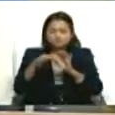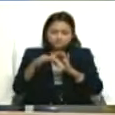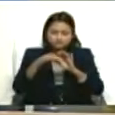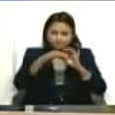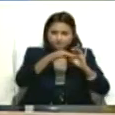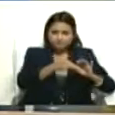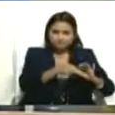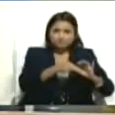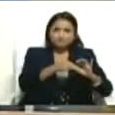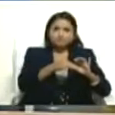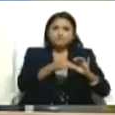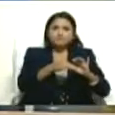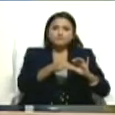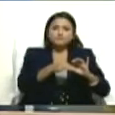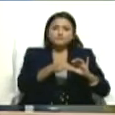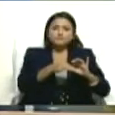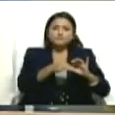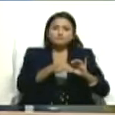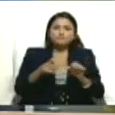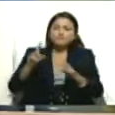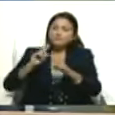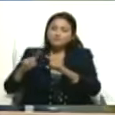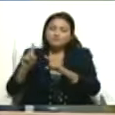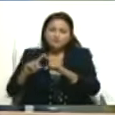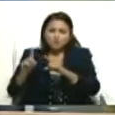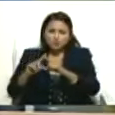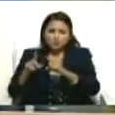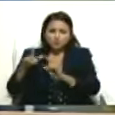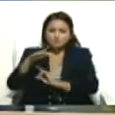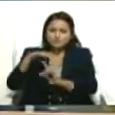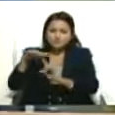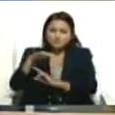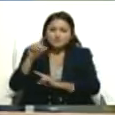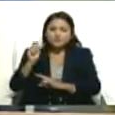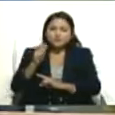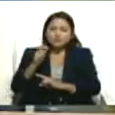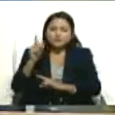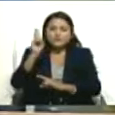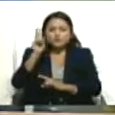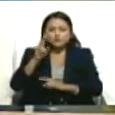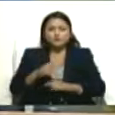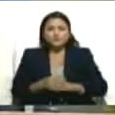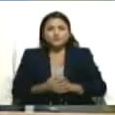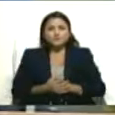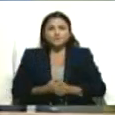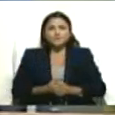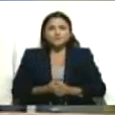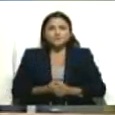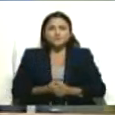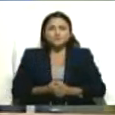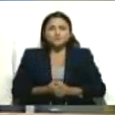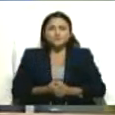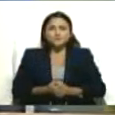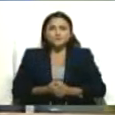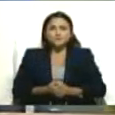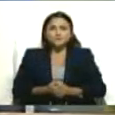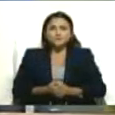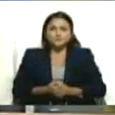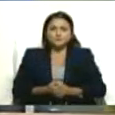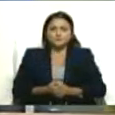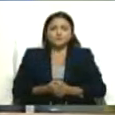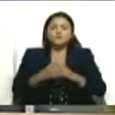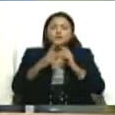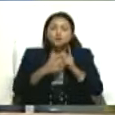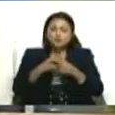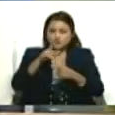vinculantes para las otras salas de los tribunales de Venezuela. En la referida